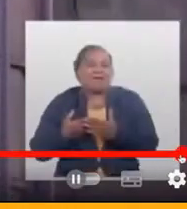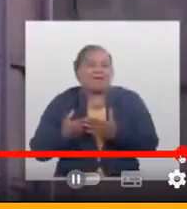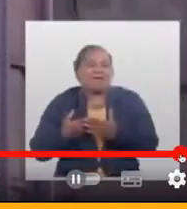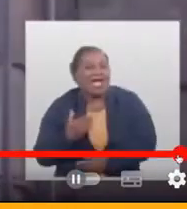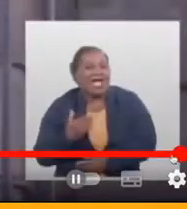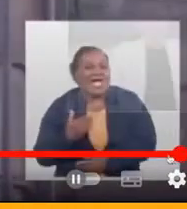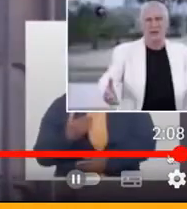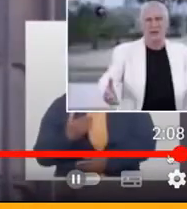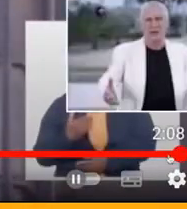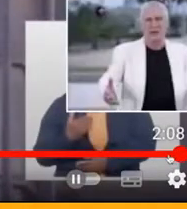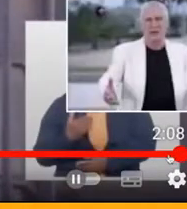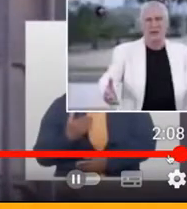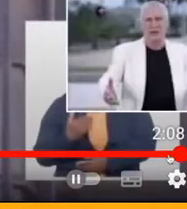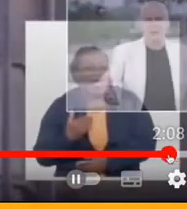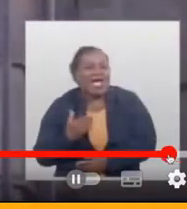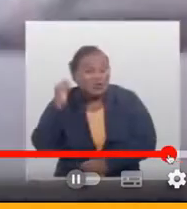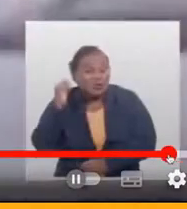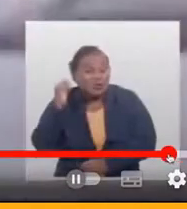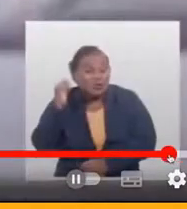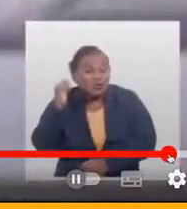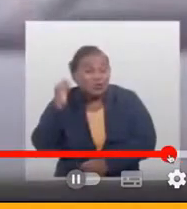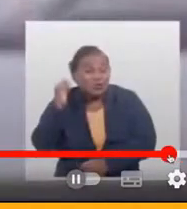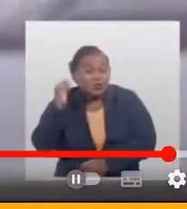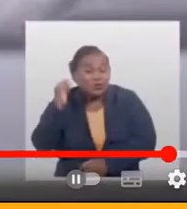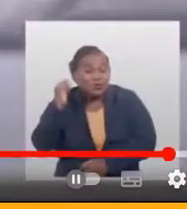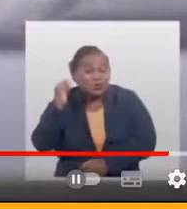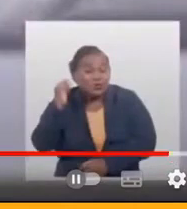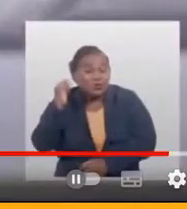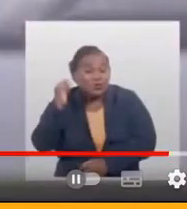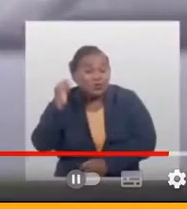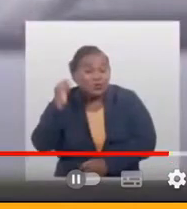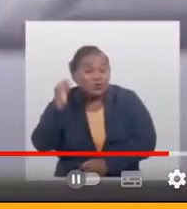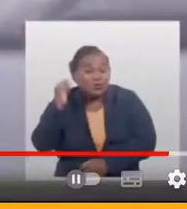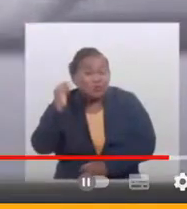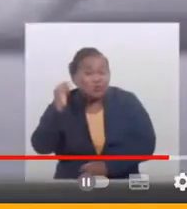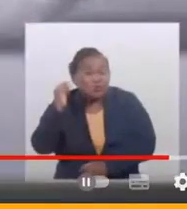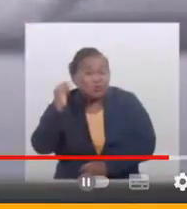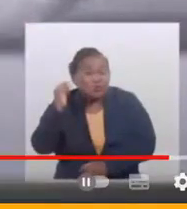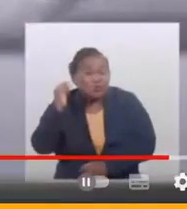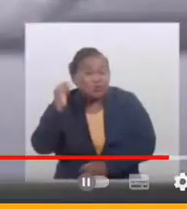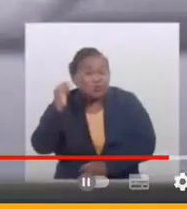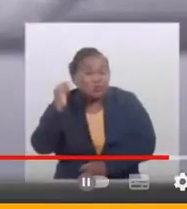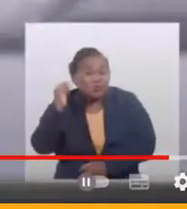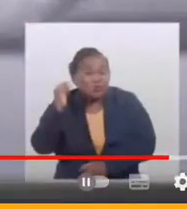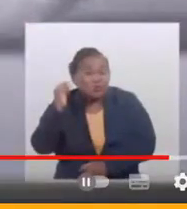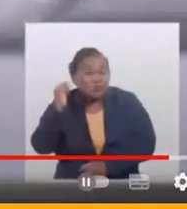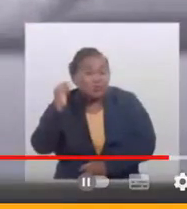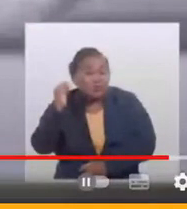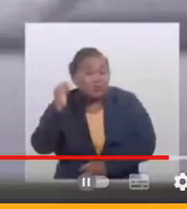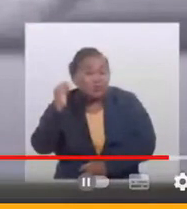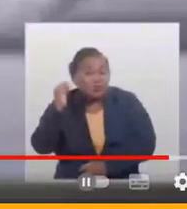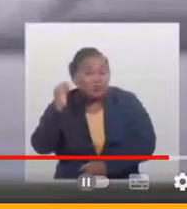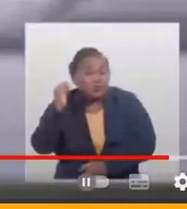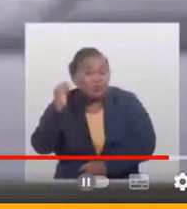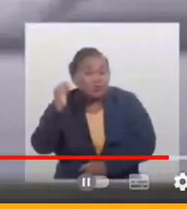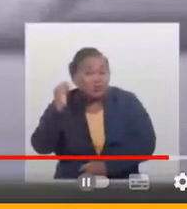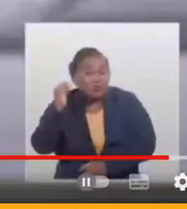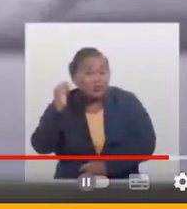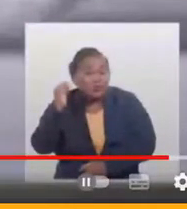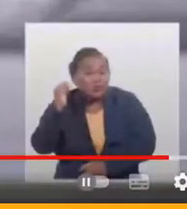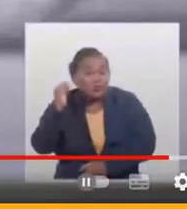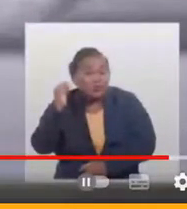ese discurso fue el que escribió Pasa por aquí. La Casa de la Cultura de fin de año. De Amambro, chato. Ese fue el mismo que